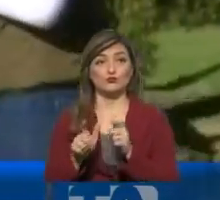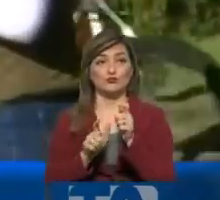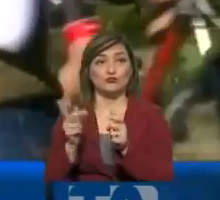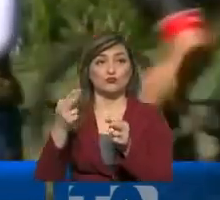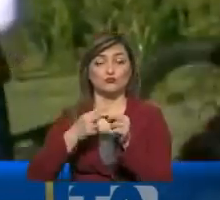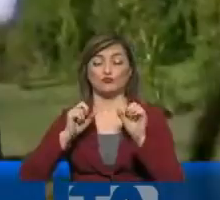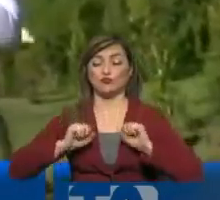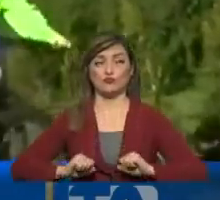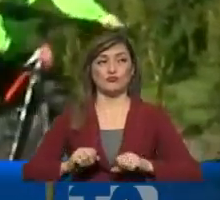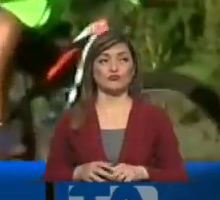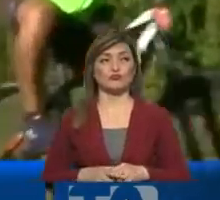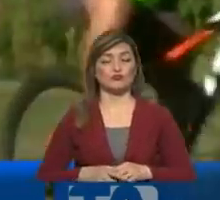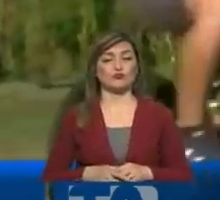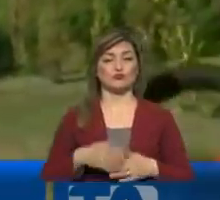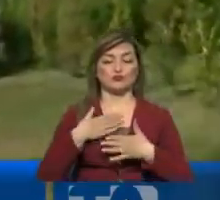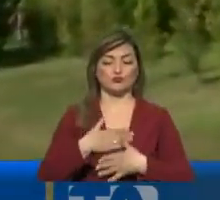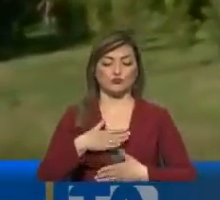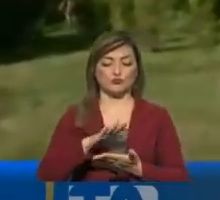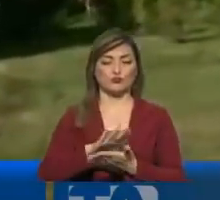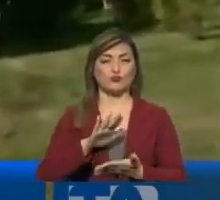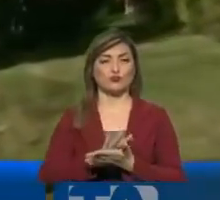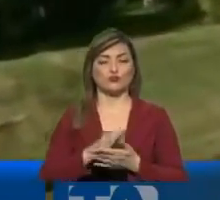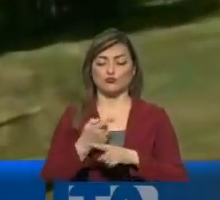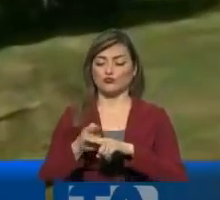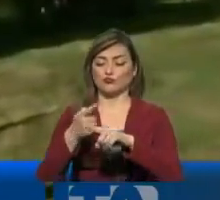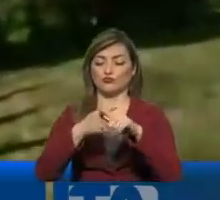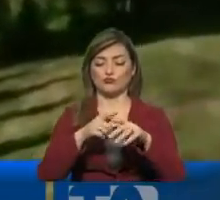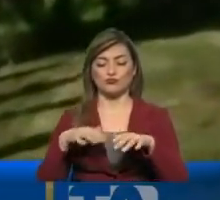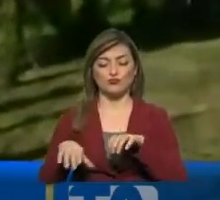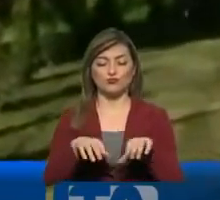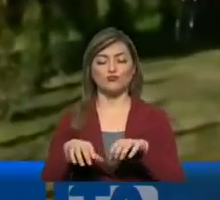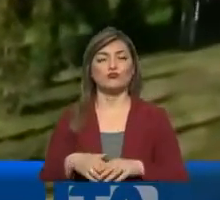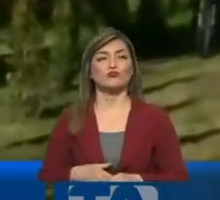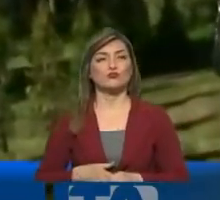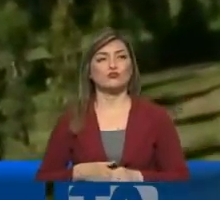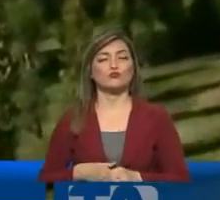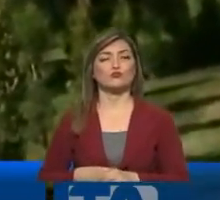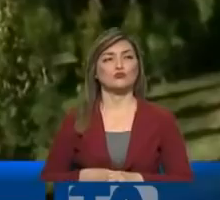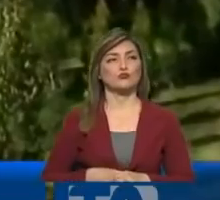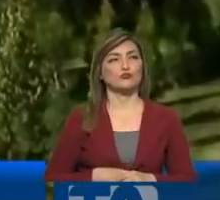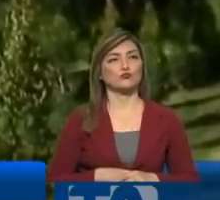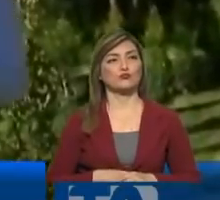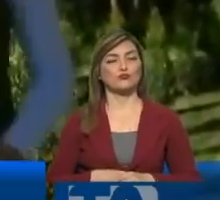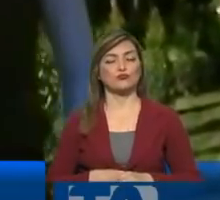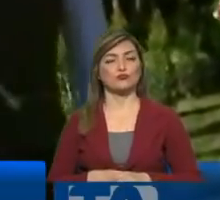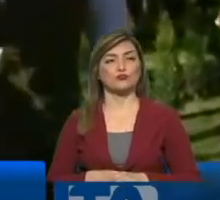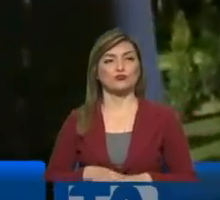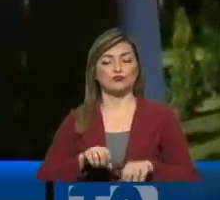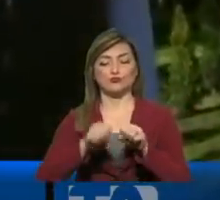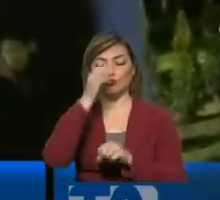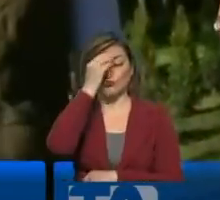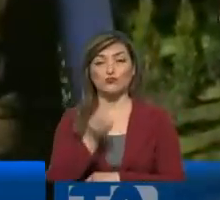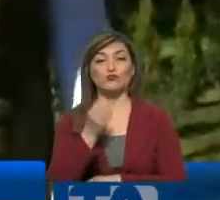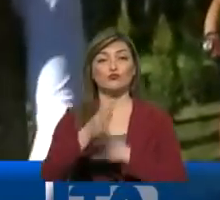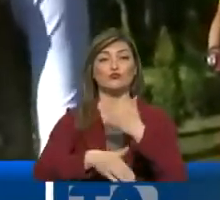ciudadanía pueda venir con tranquilidad a realizar diferentes actividades, pero hoy hablamos de estas ciclorrutas. Muy buenos días